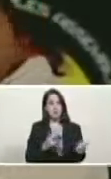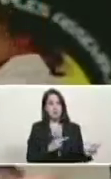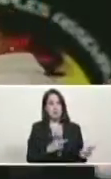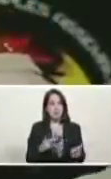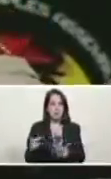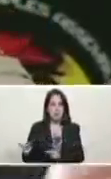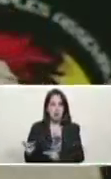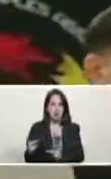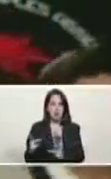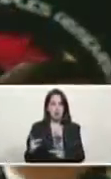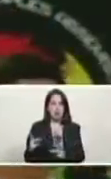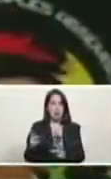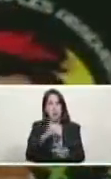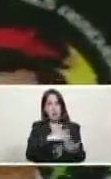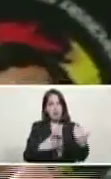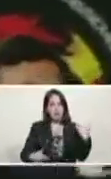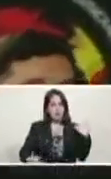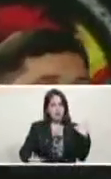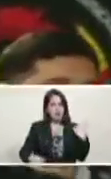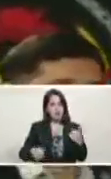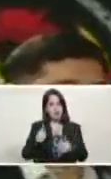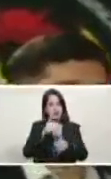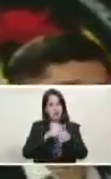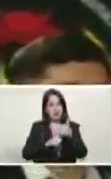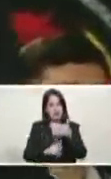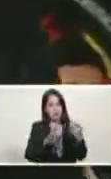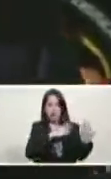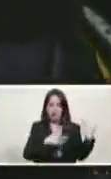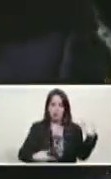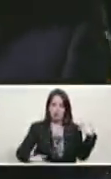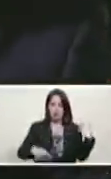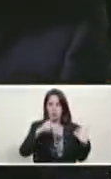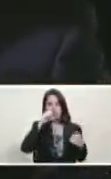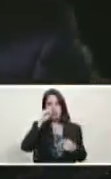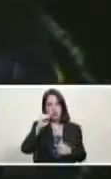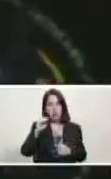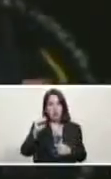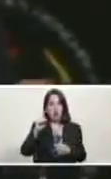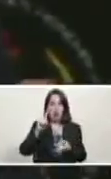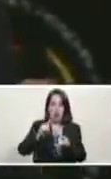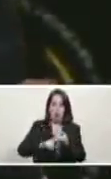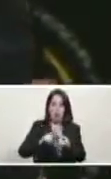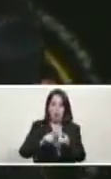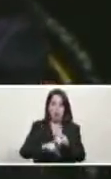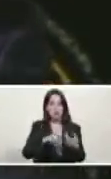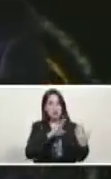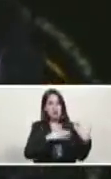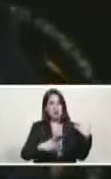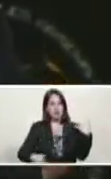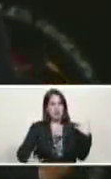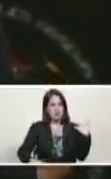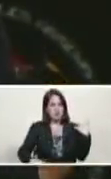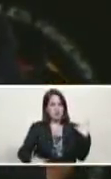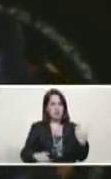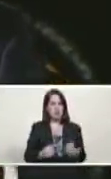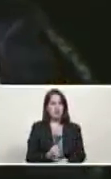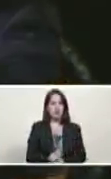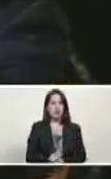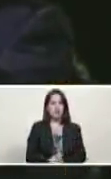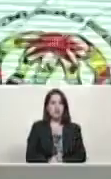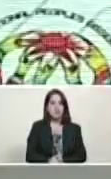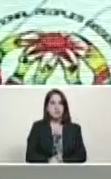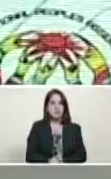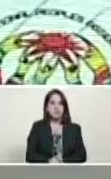presidente a la presidenta ejecutiva de la república compartiendo todo el tiempo